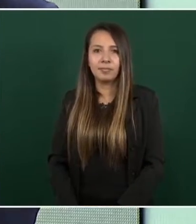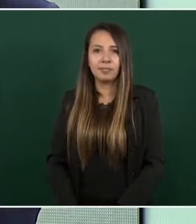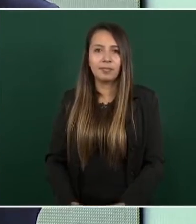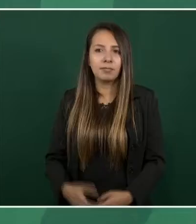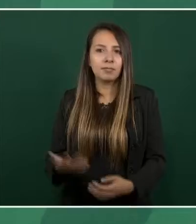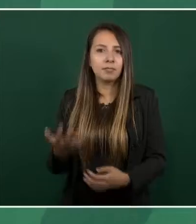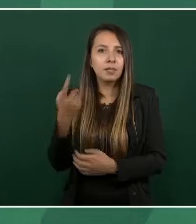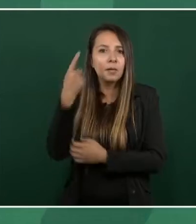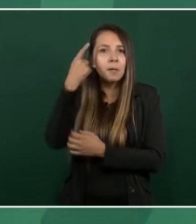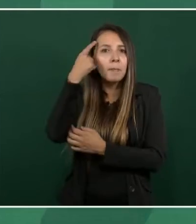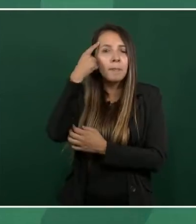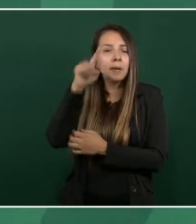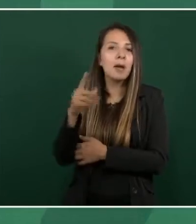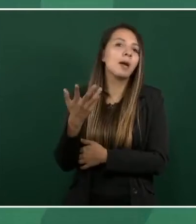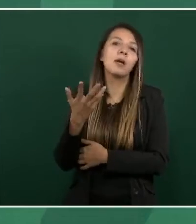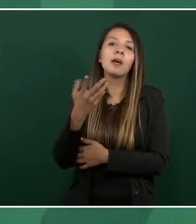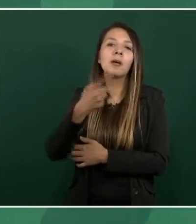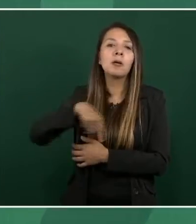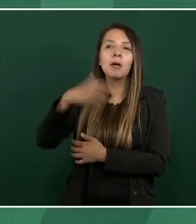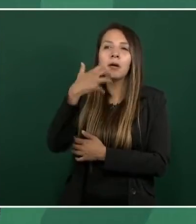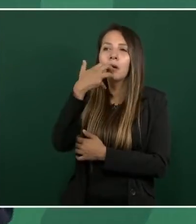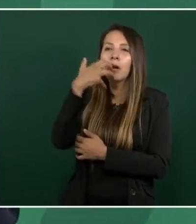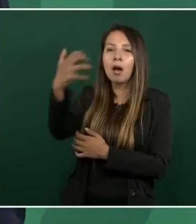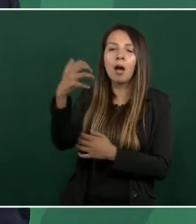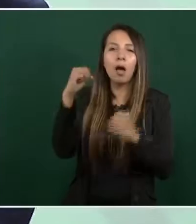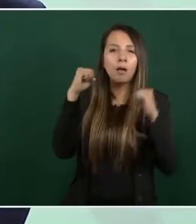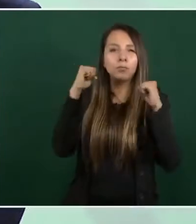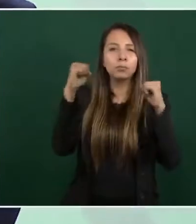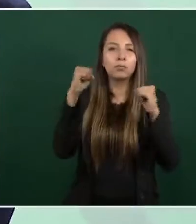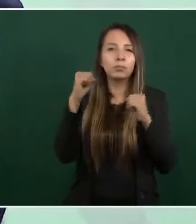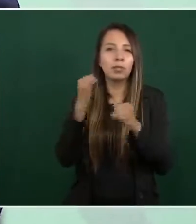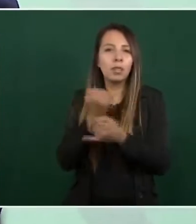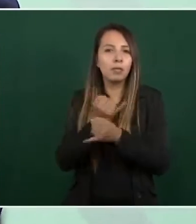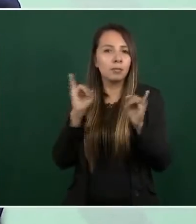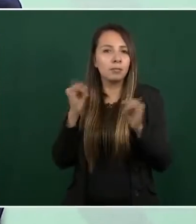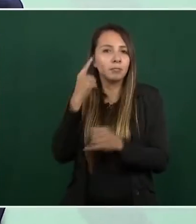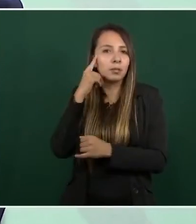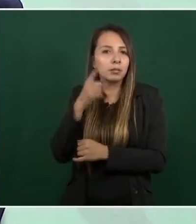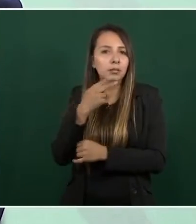¿Para qué gritamos ¡viva la independencia!